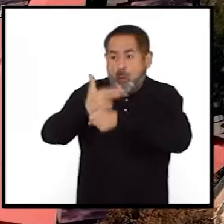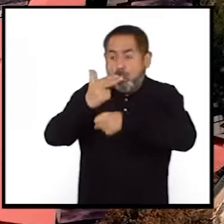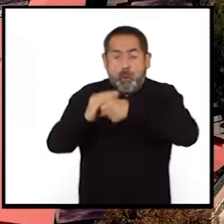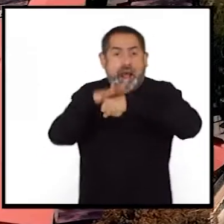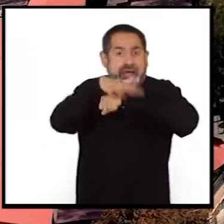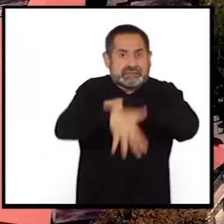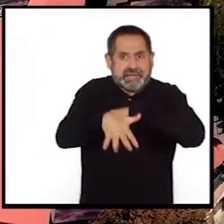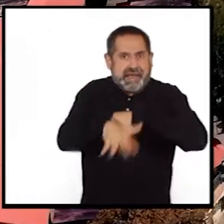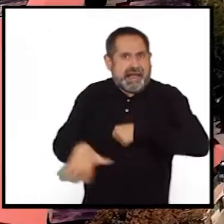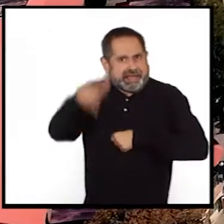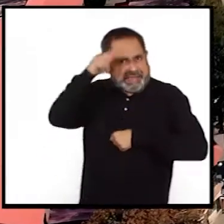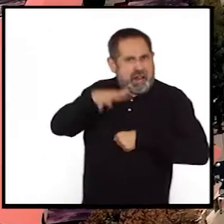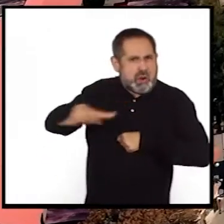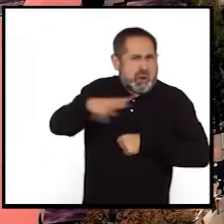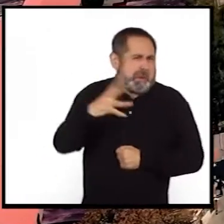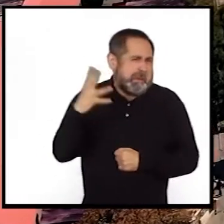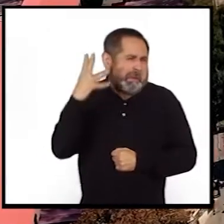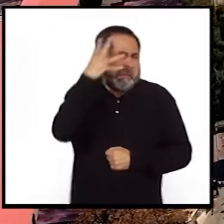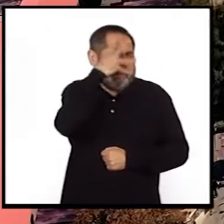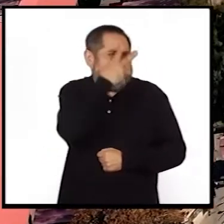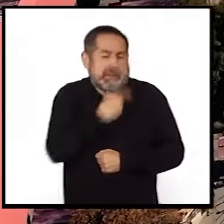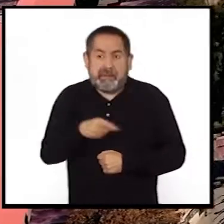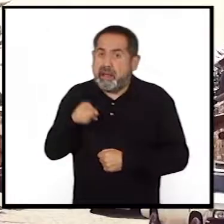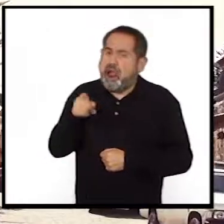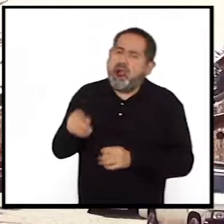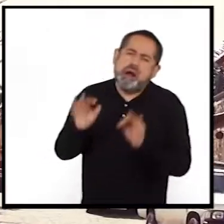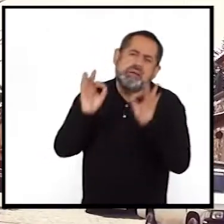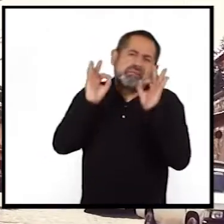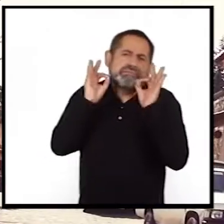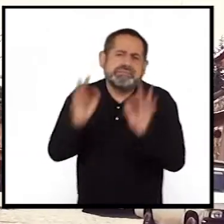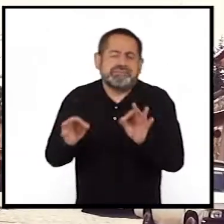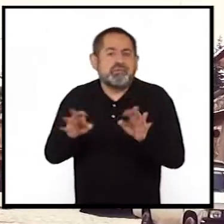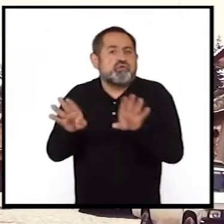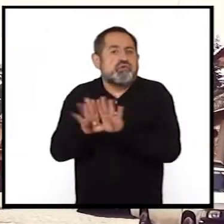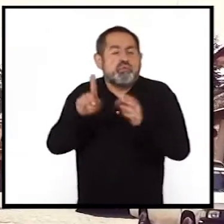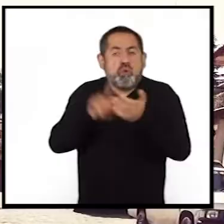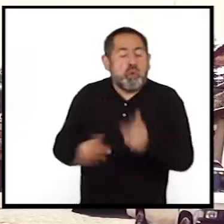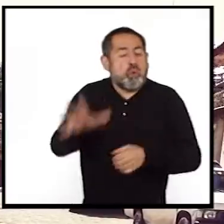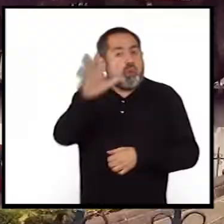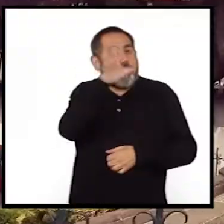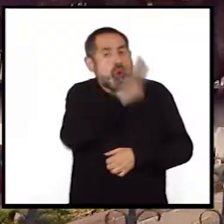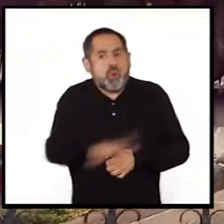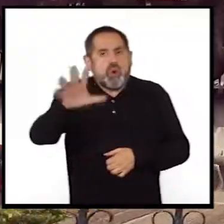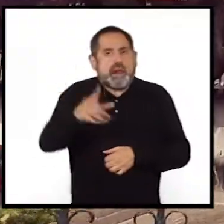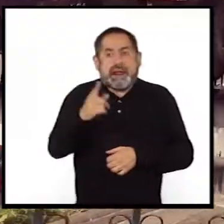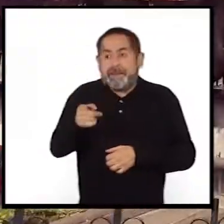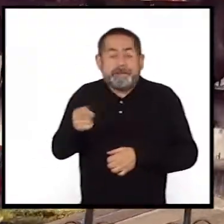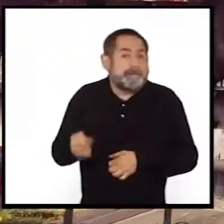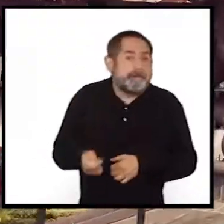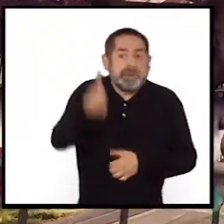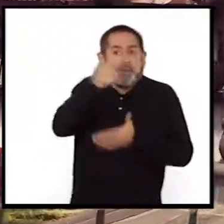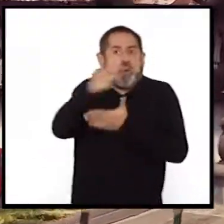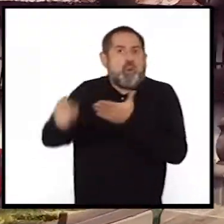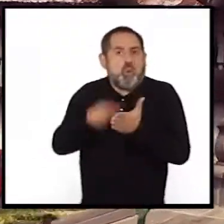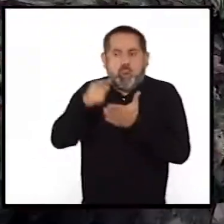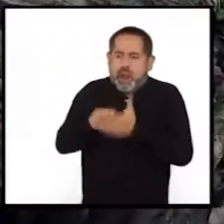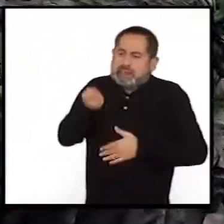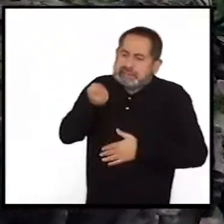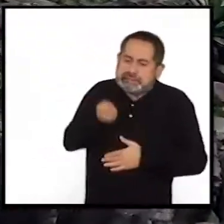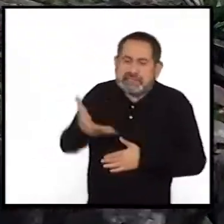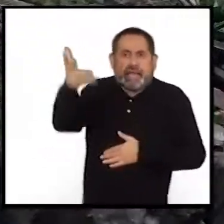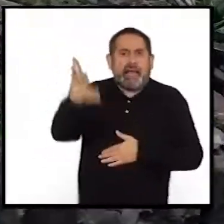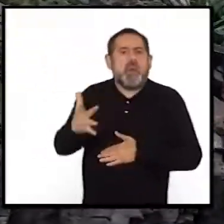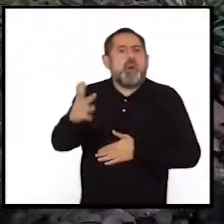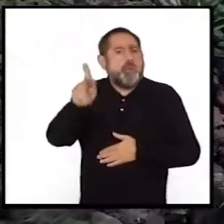como el de Huasca de Ocampo en Hidalgo, siendo uno de los principales atributos que lo convirtieron en el primer